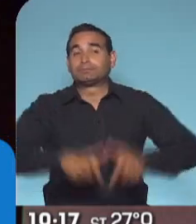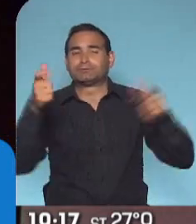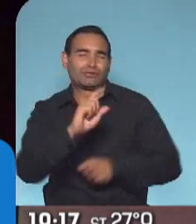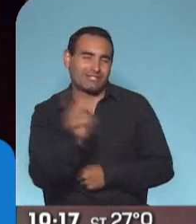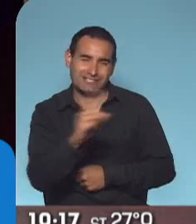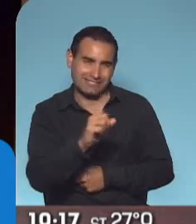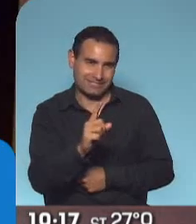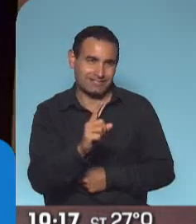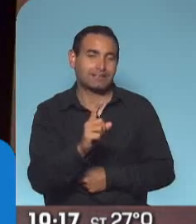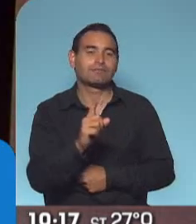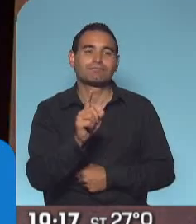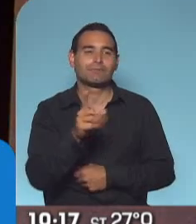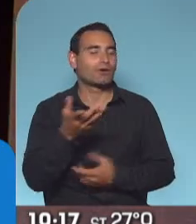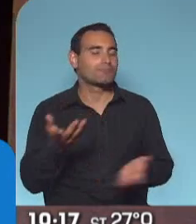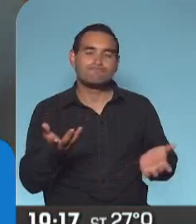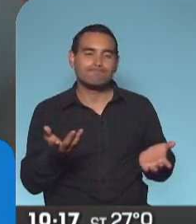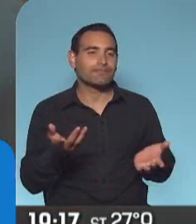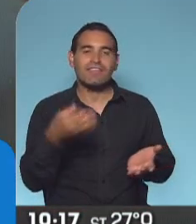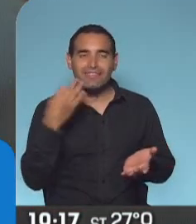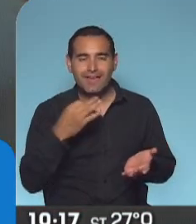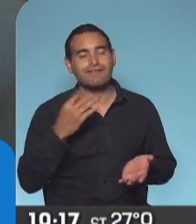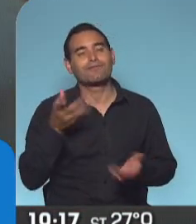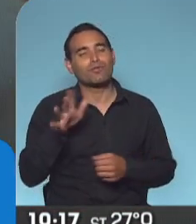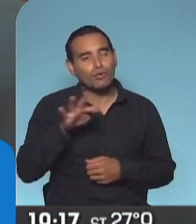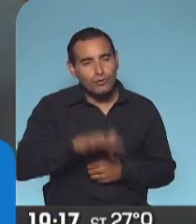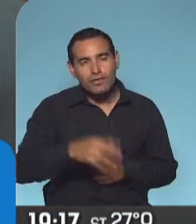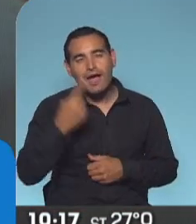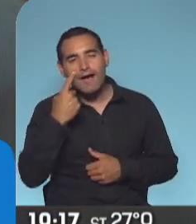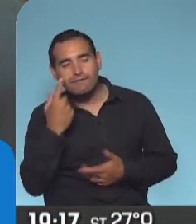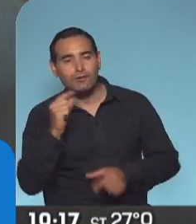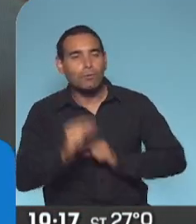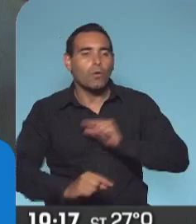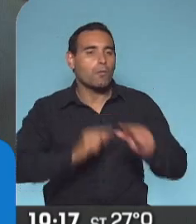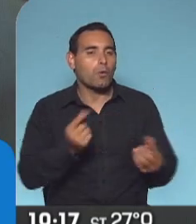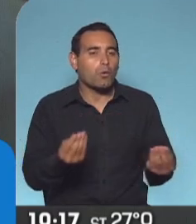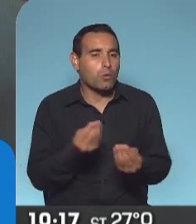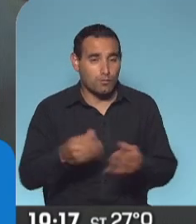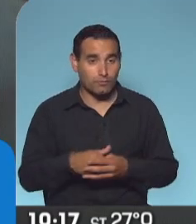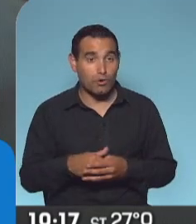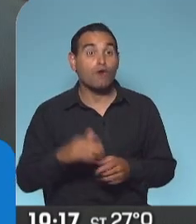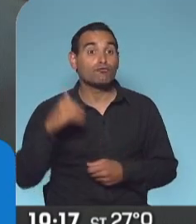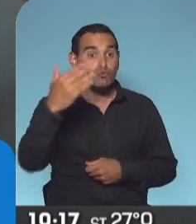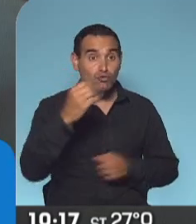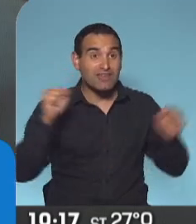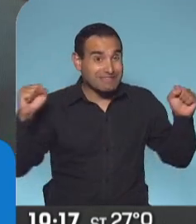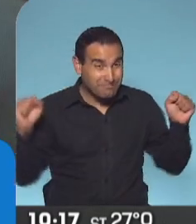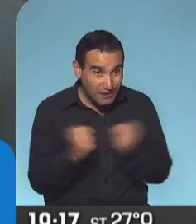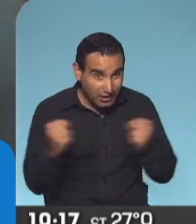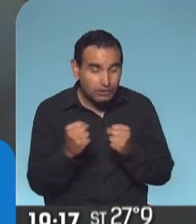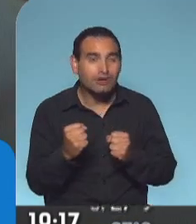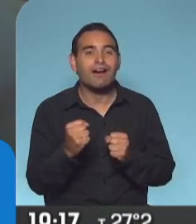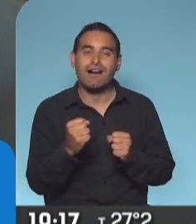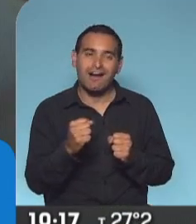esto es todo dinámico, tenemos que ir día por día viendo. Cuando llegue el invierno, vamos a tener